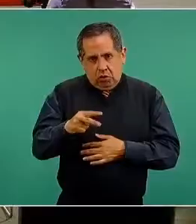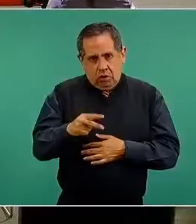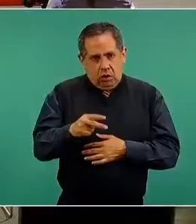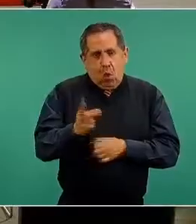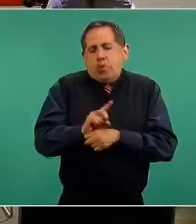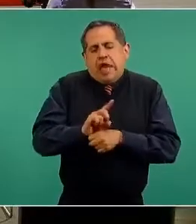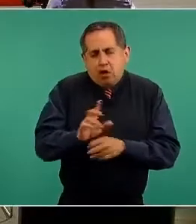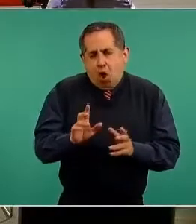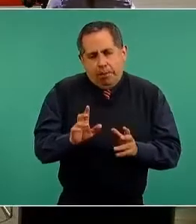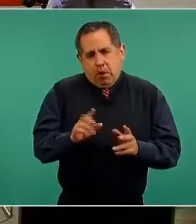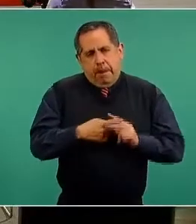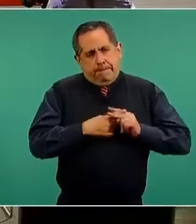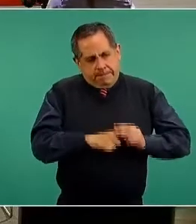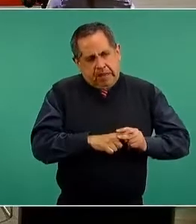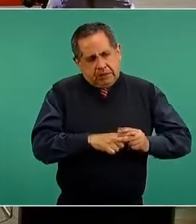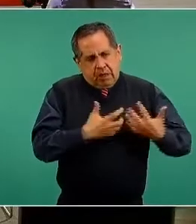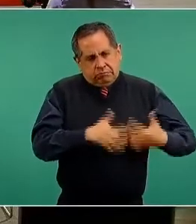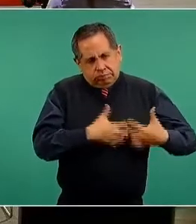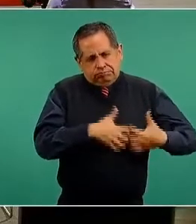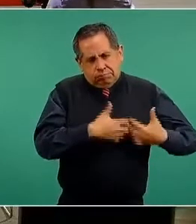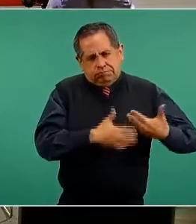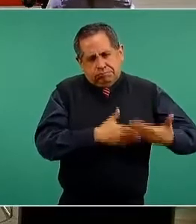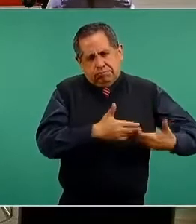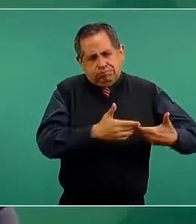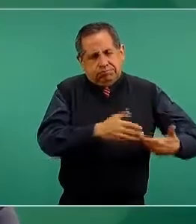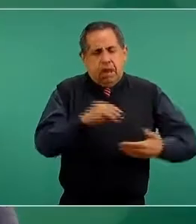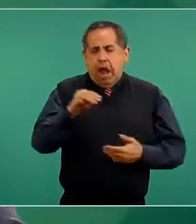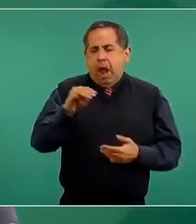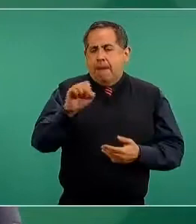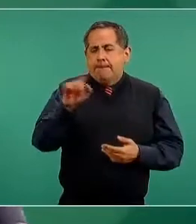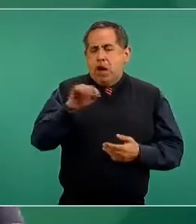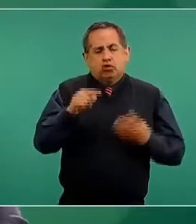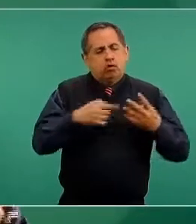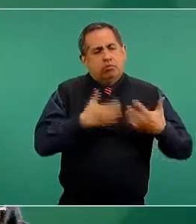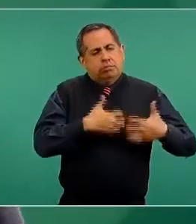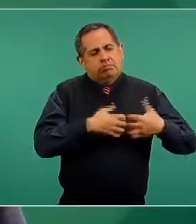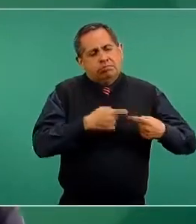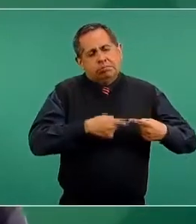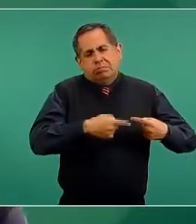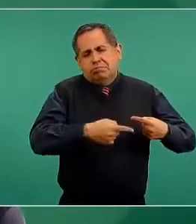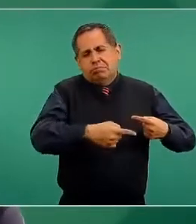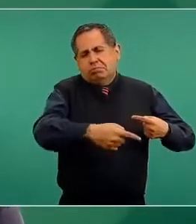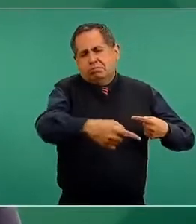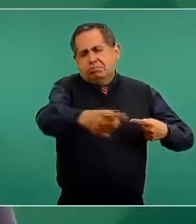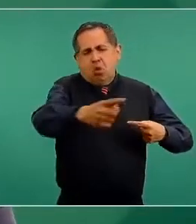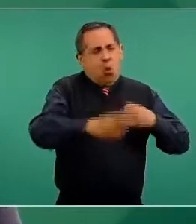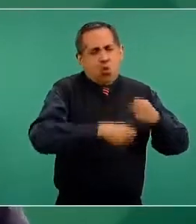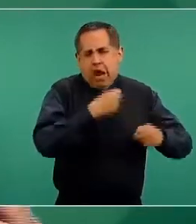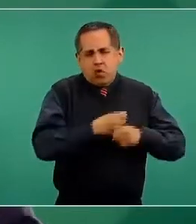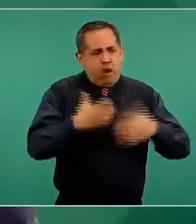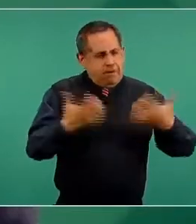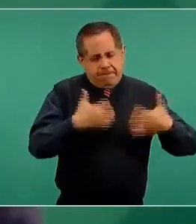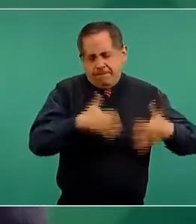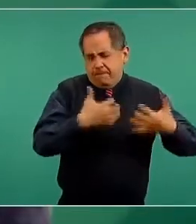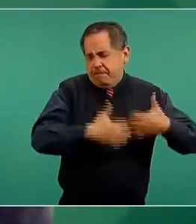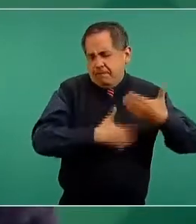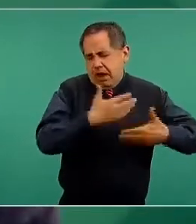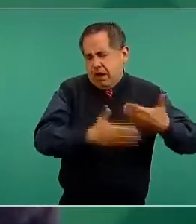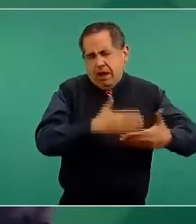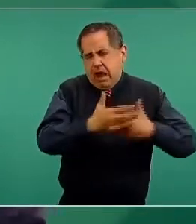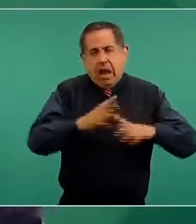otro, empezará a finales de marzo y continuará durante todo el año produciendo hasta